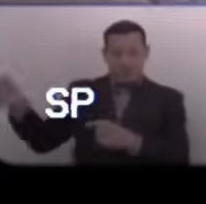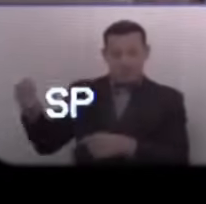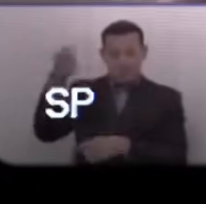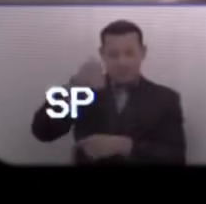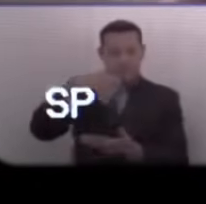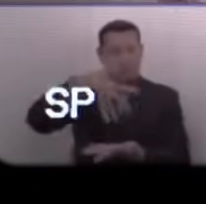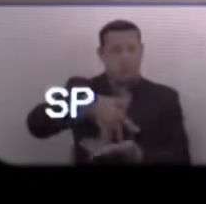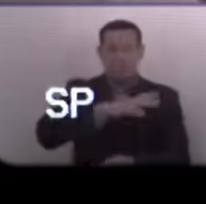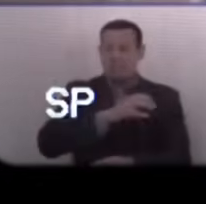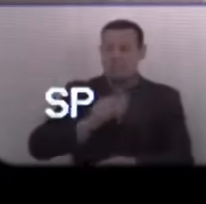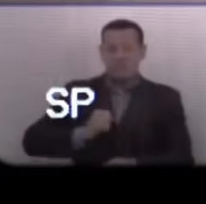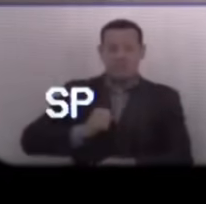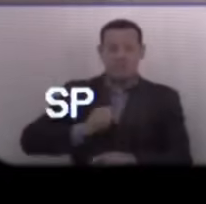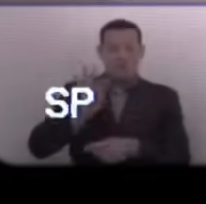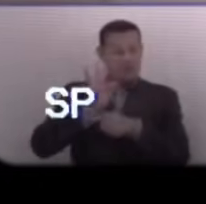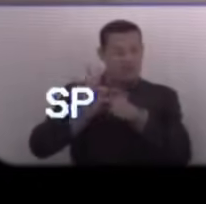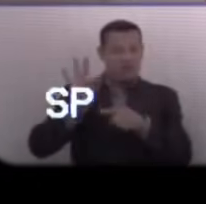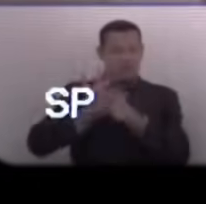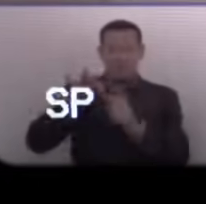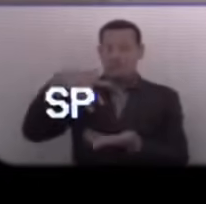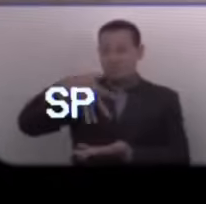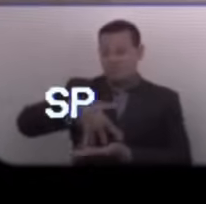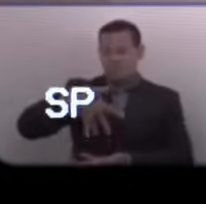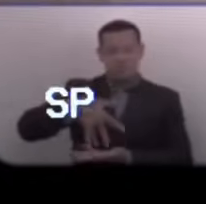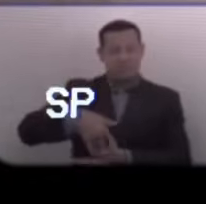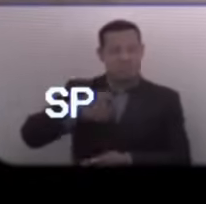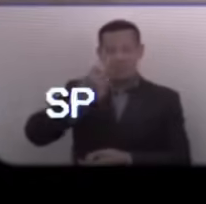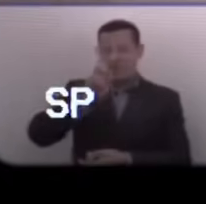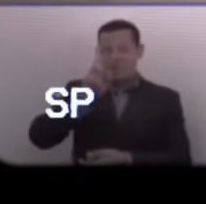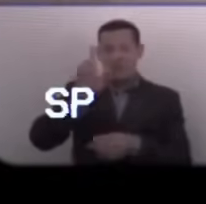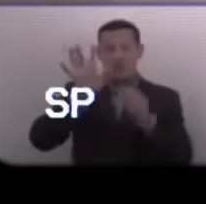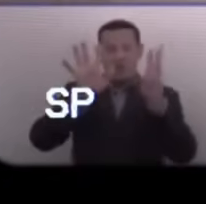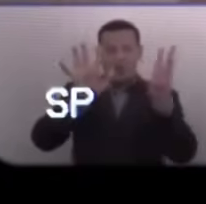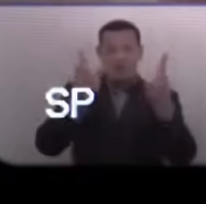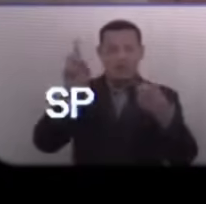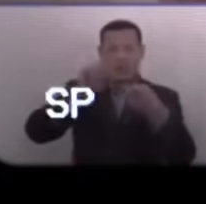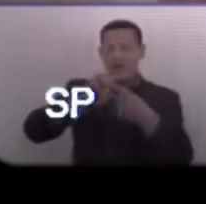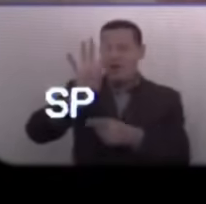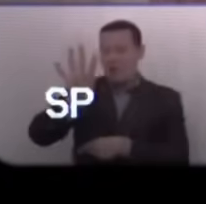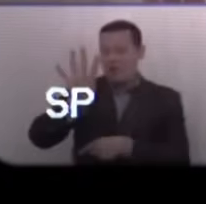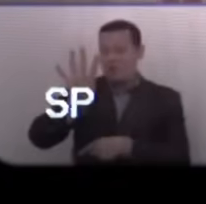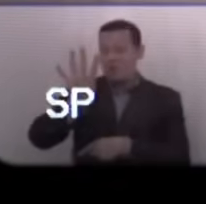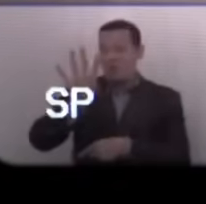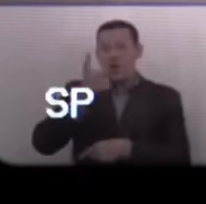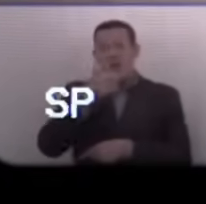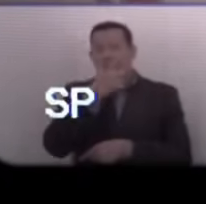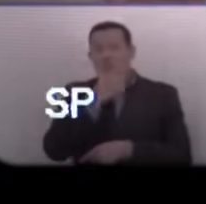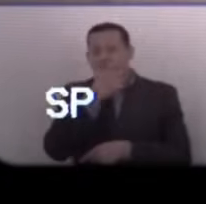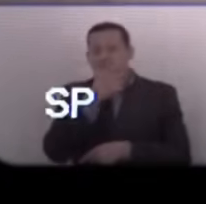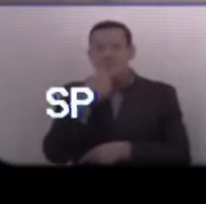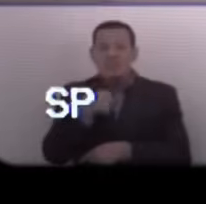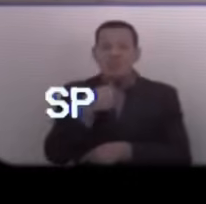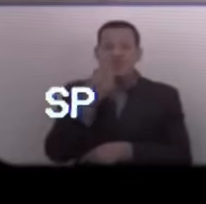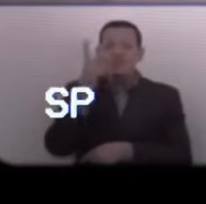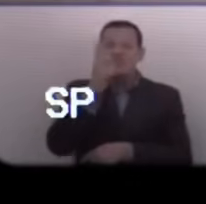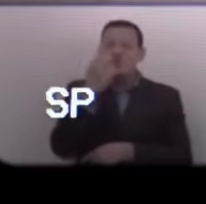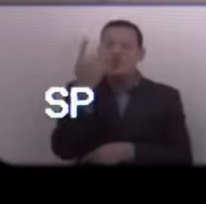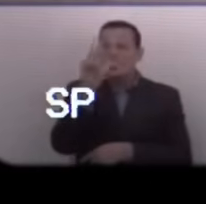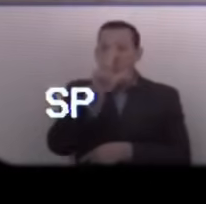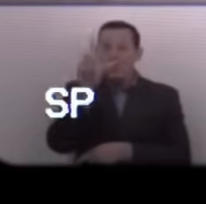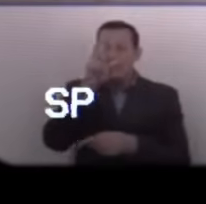población salvadoreña y la función pública no es de 8 a 4 cuando mejor nos convenga a todos nosotros.